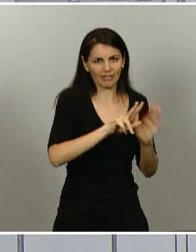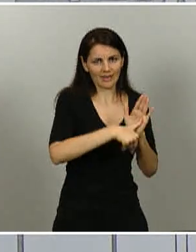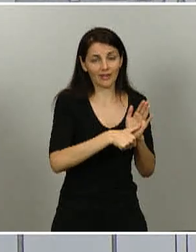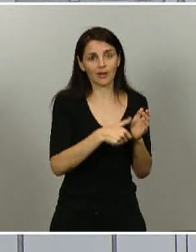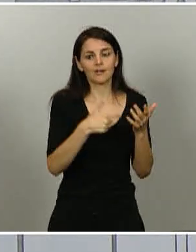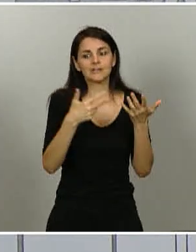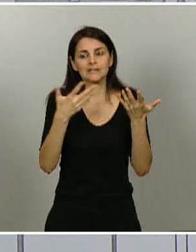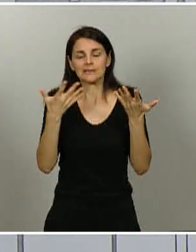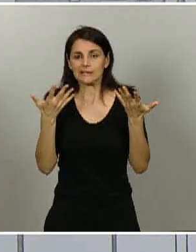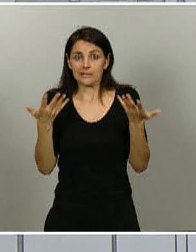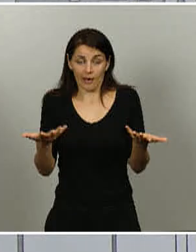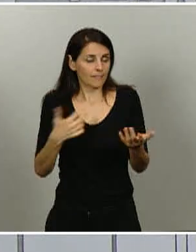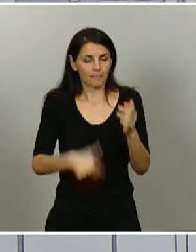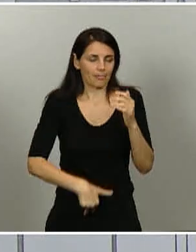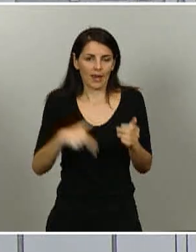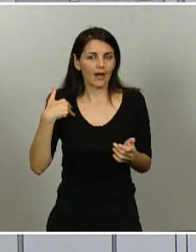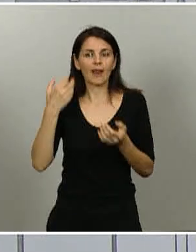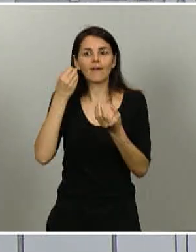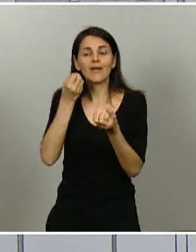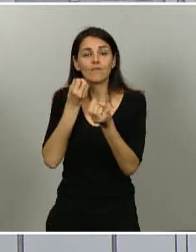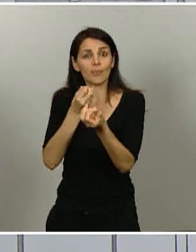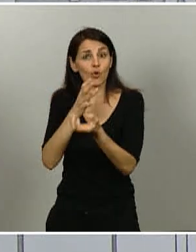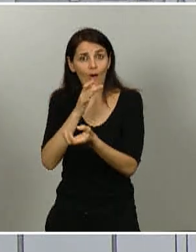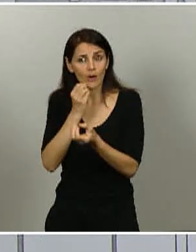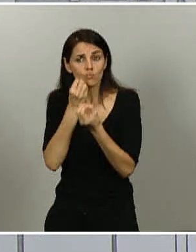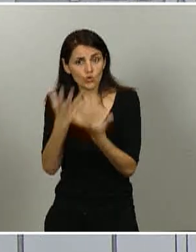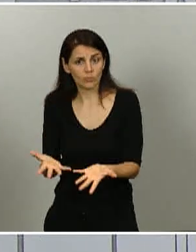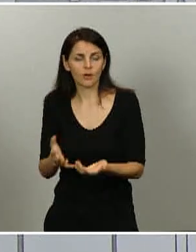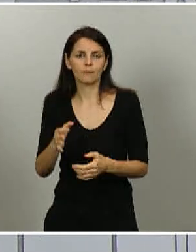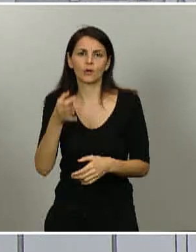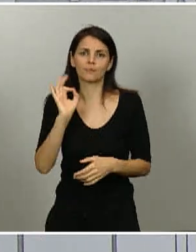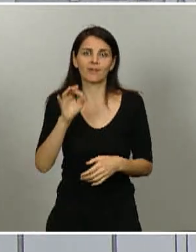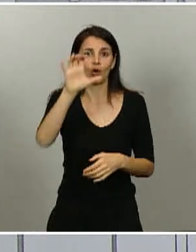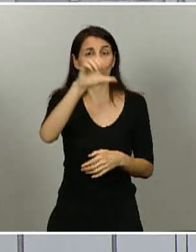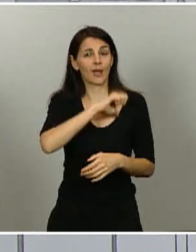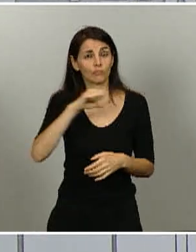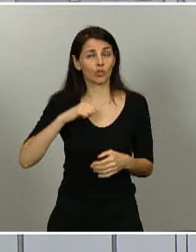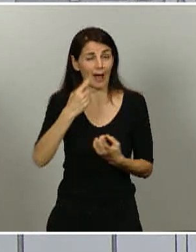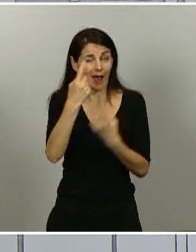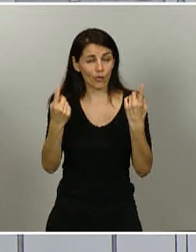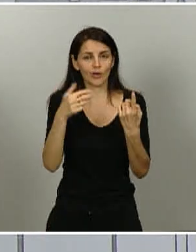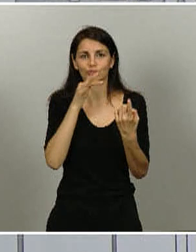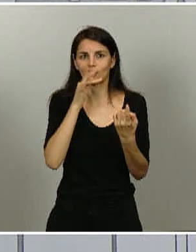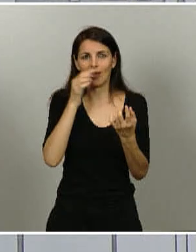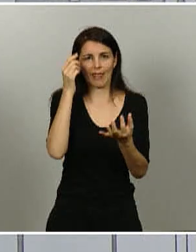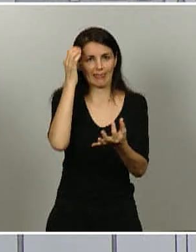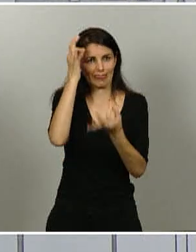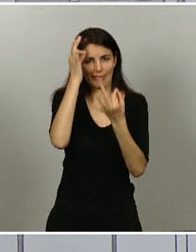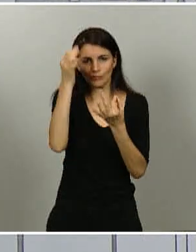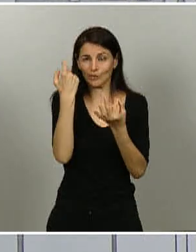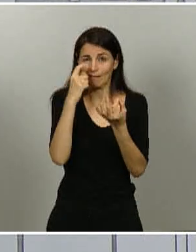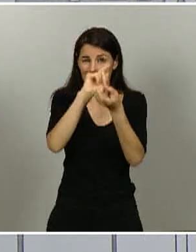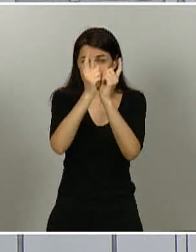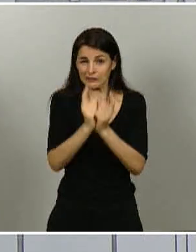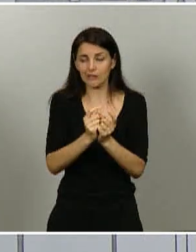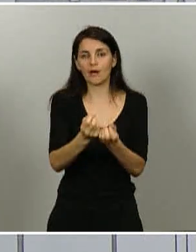información, pero es cierto que aún falta alguna comunidad por terminar de corregir los datos y, por lo tanto, vamos a esperar a que todas estén en condiciones